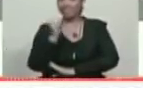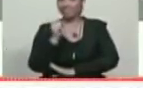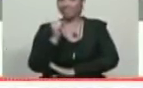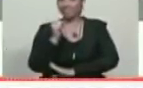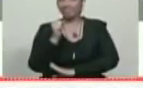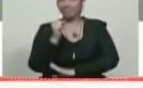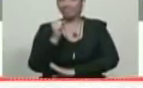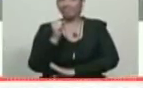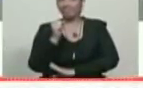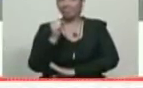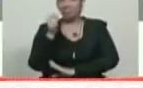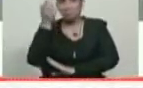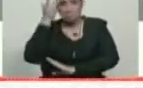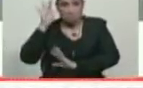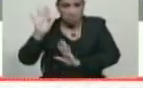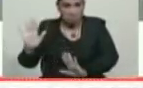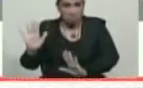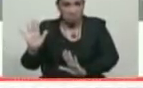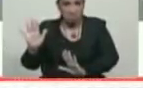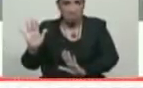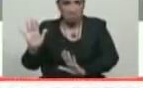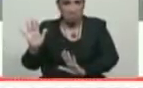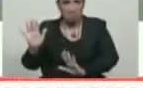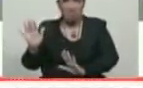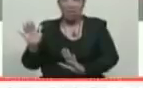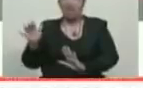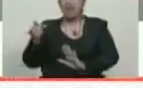¿Y si ellos inventan para dónde nos vamos?